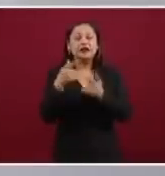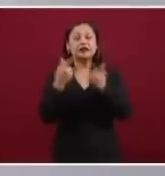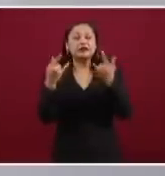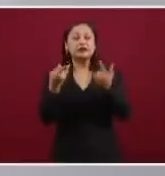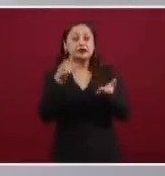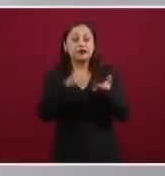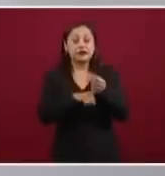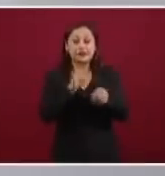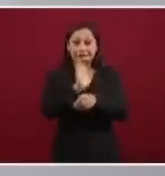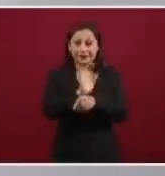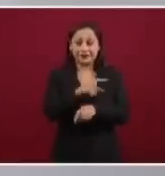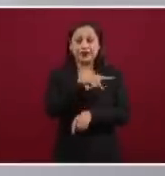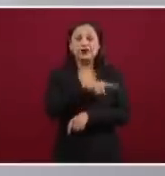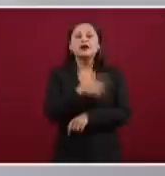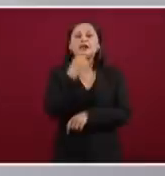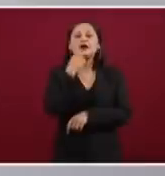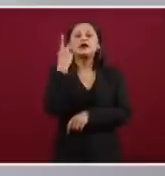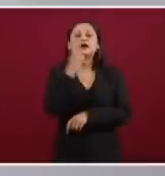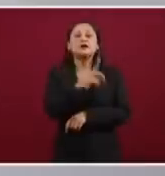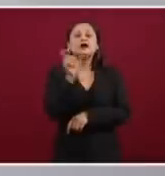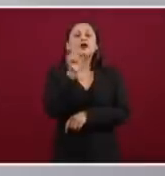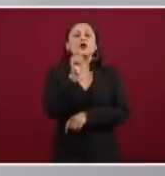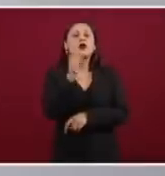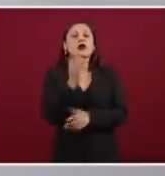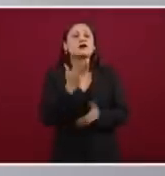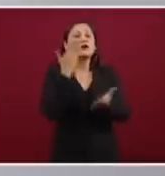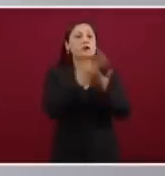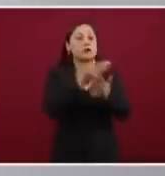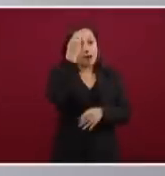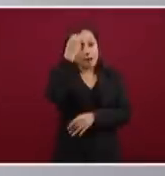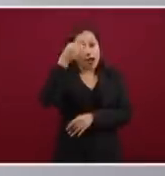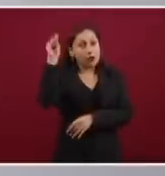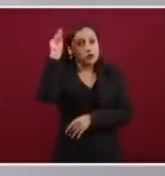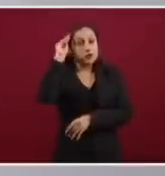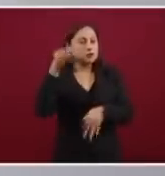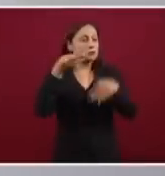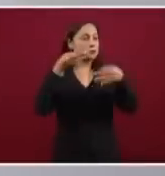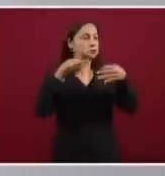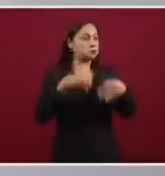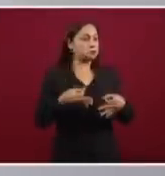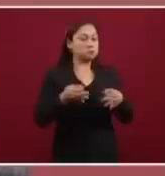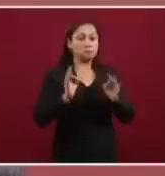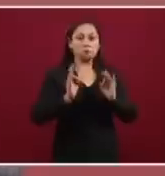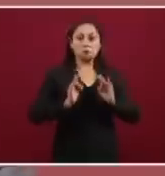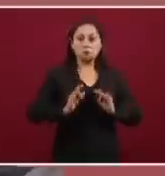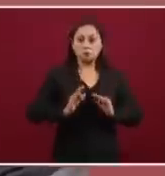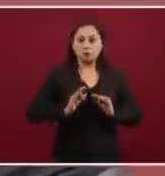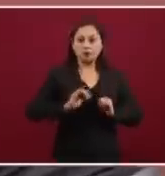con toda la formalidad. Y saliendo de la iglesia,